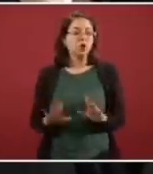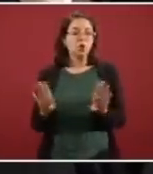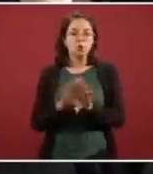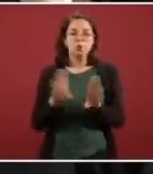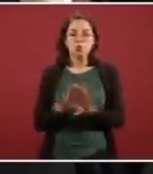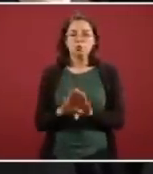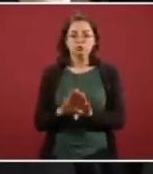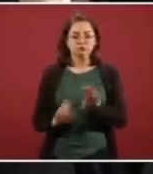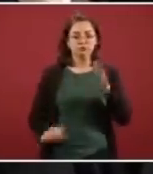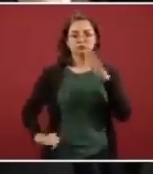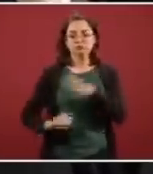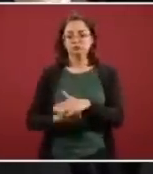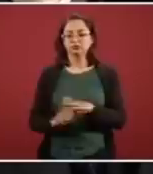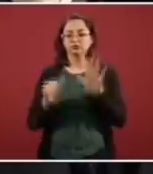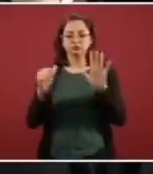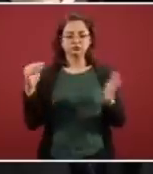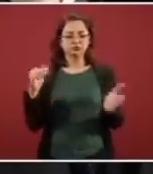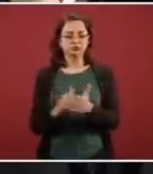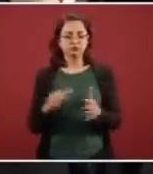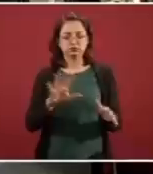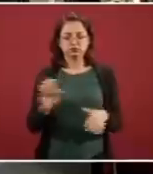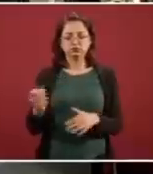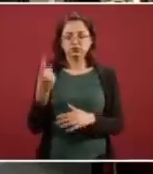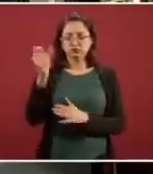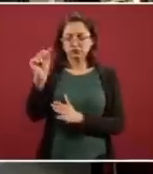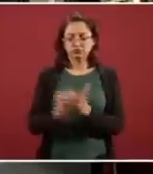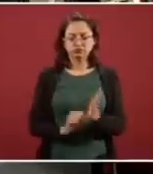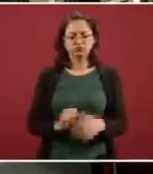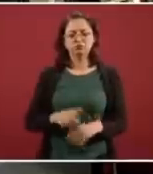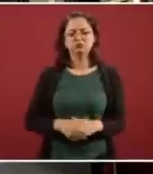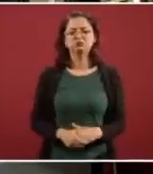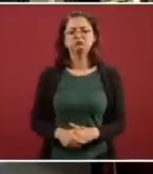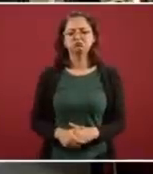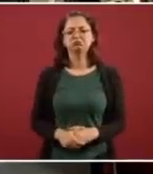como piso, 6,500 pesos mensuales? Sí,